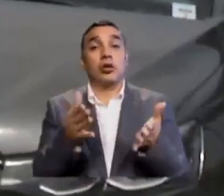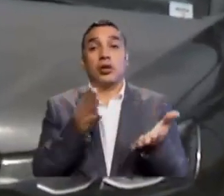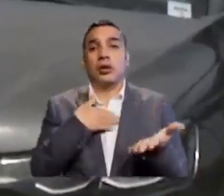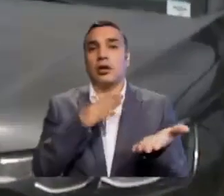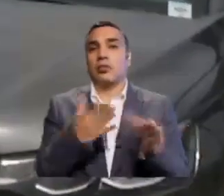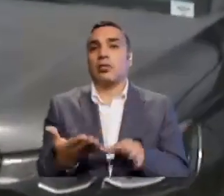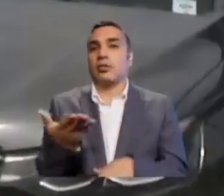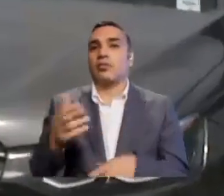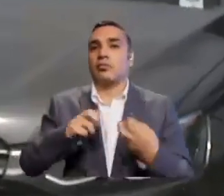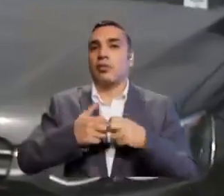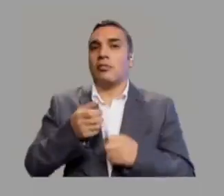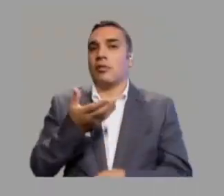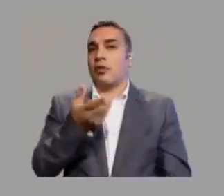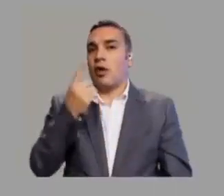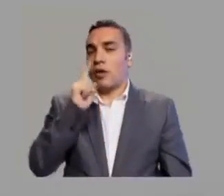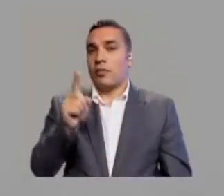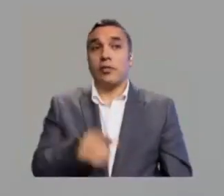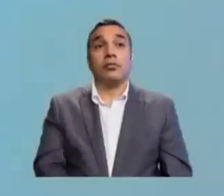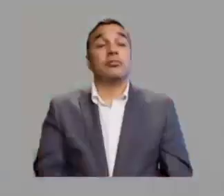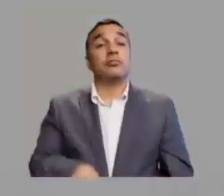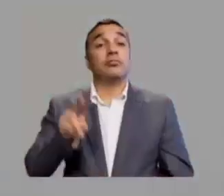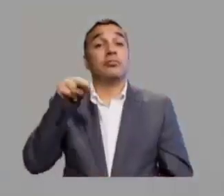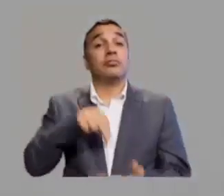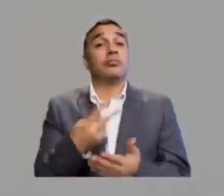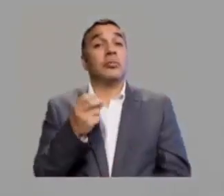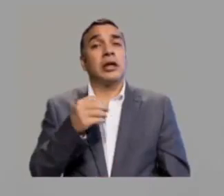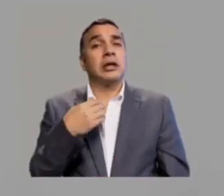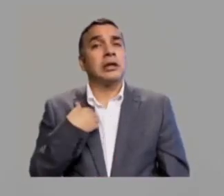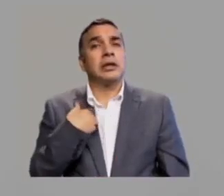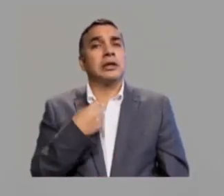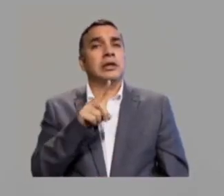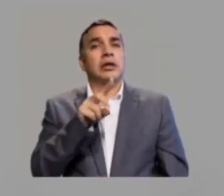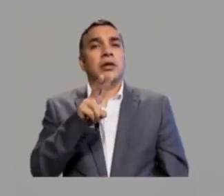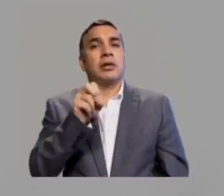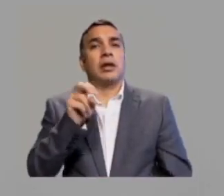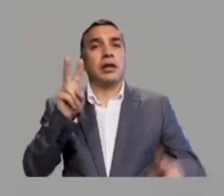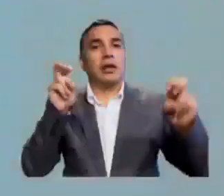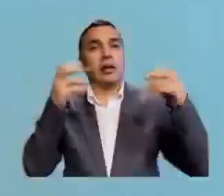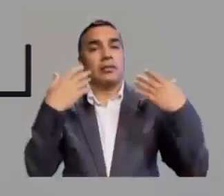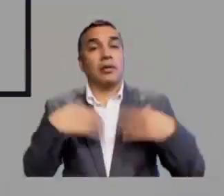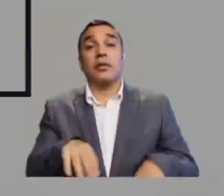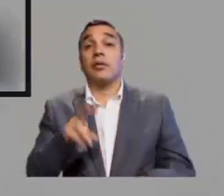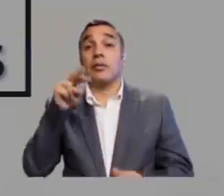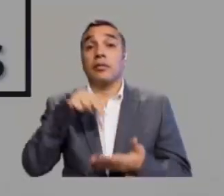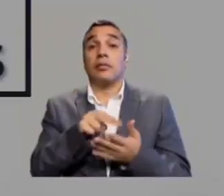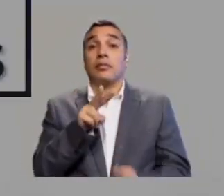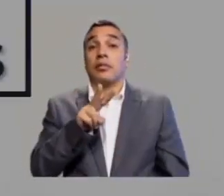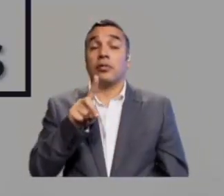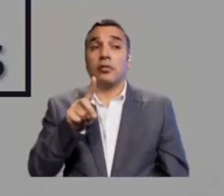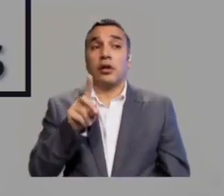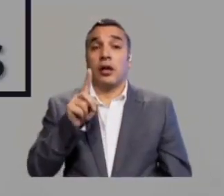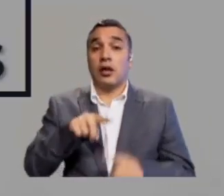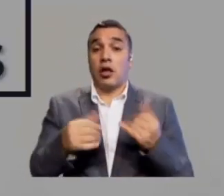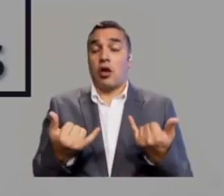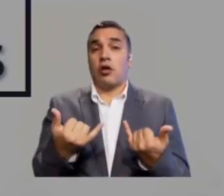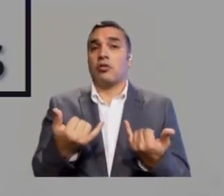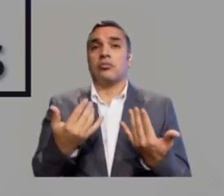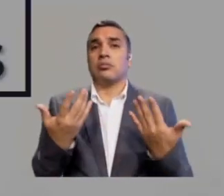había tenido problemas con el señor. En el 2020 se registraron 120 casos, ya en el 2021 hasta la fecha